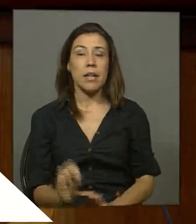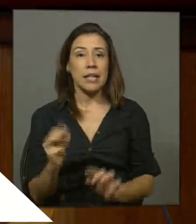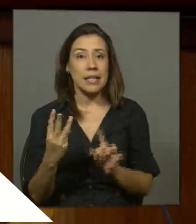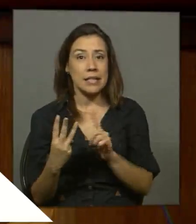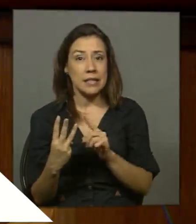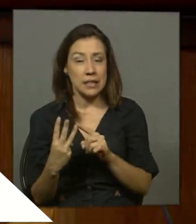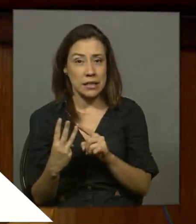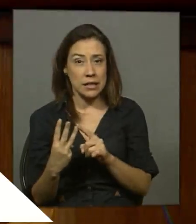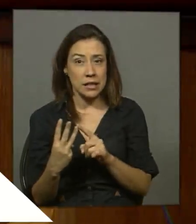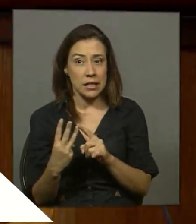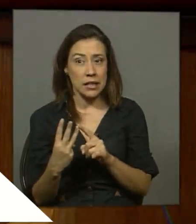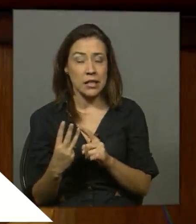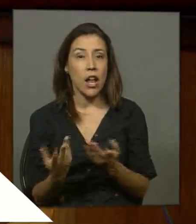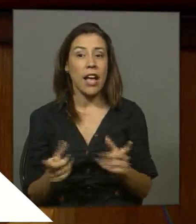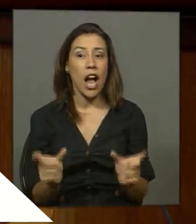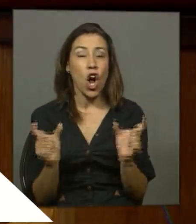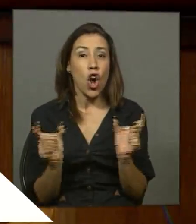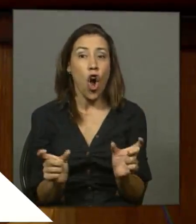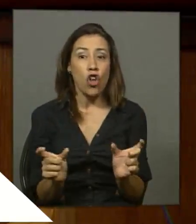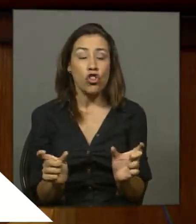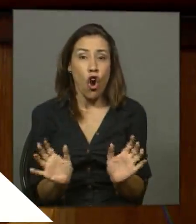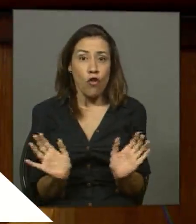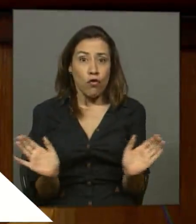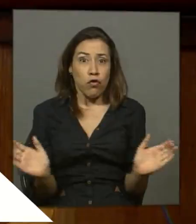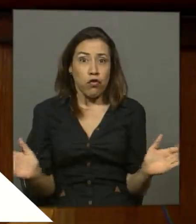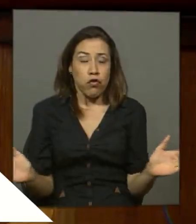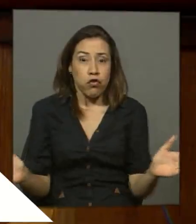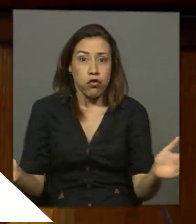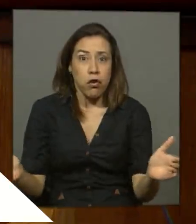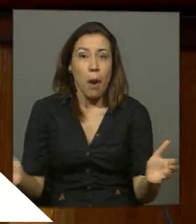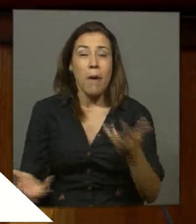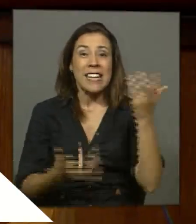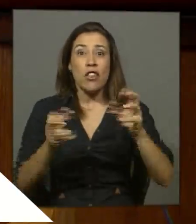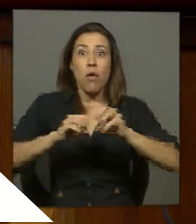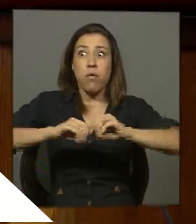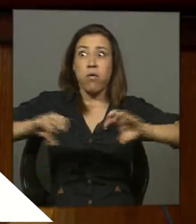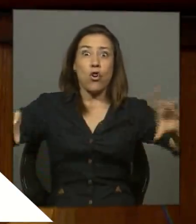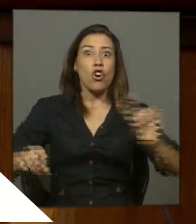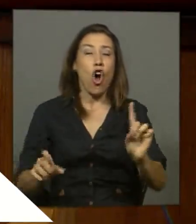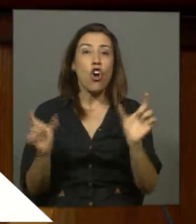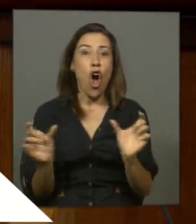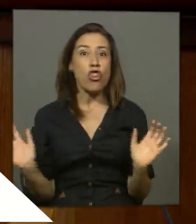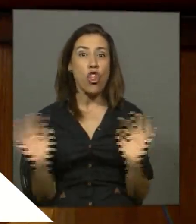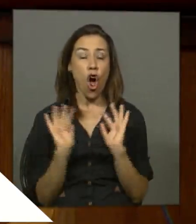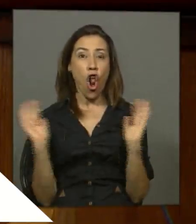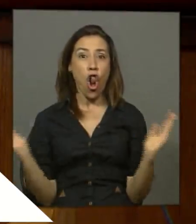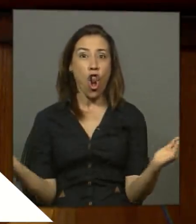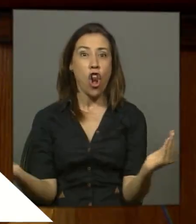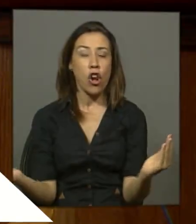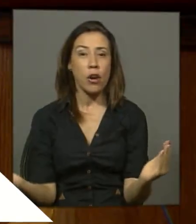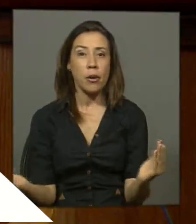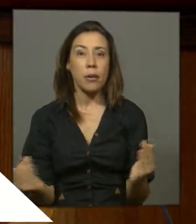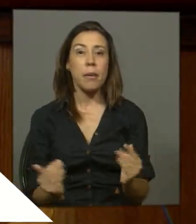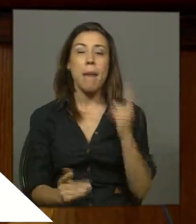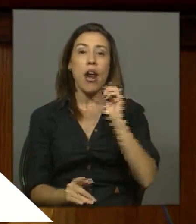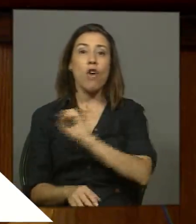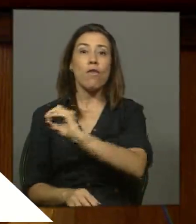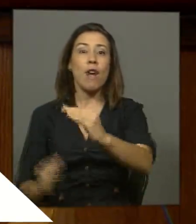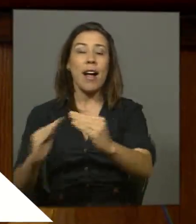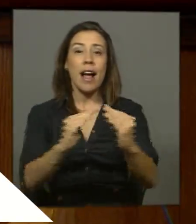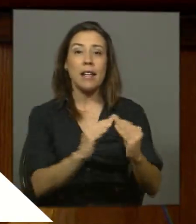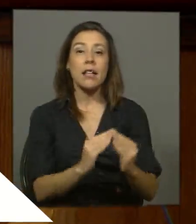tercer lugar el control de los incendios para los efectos que no se extiendan especialmente a los sectores poblados en cuarto